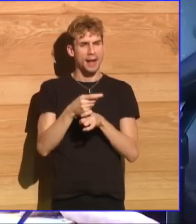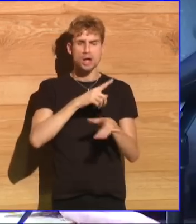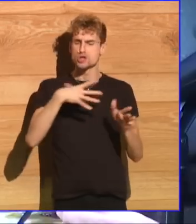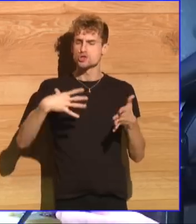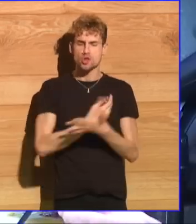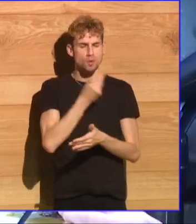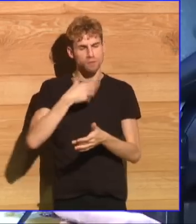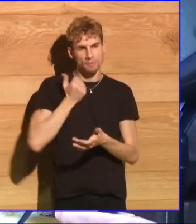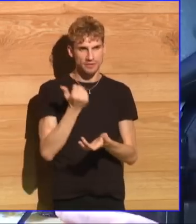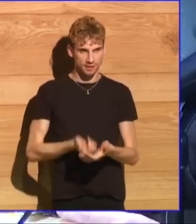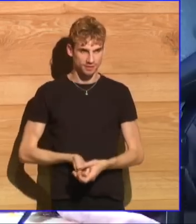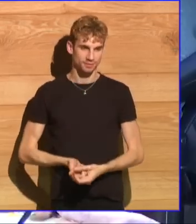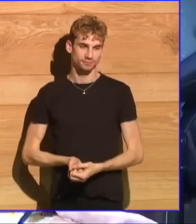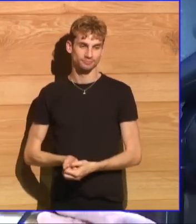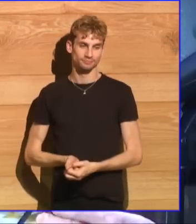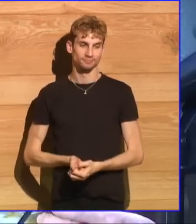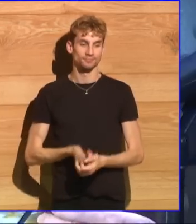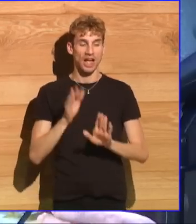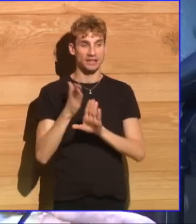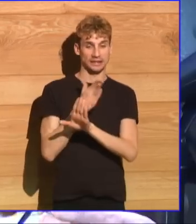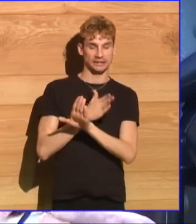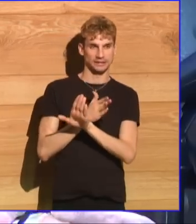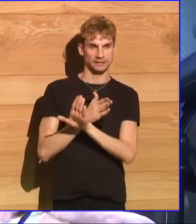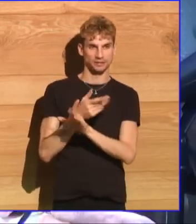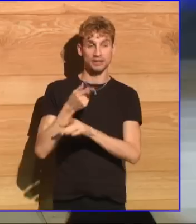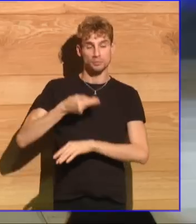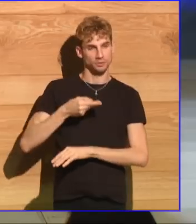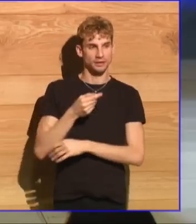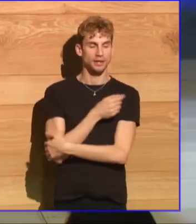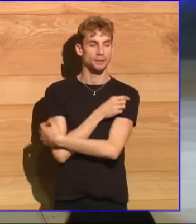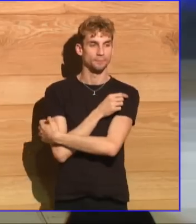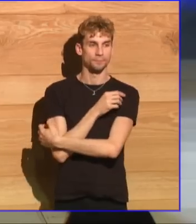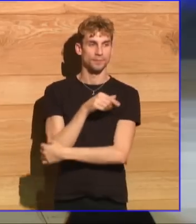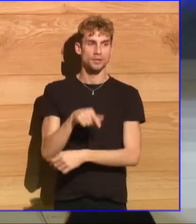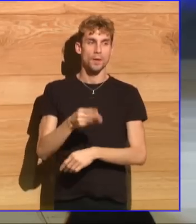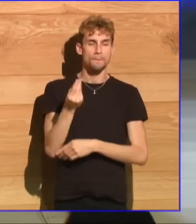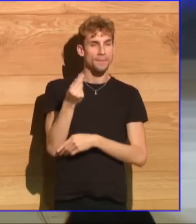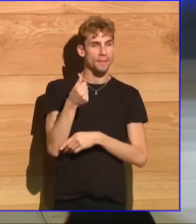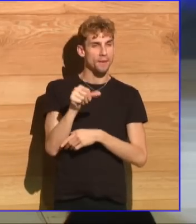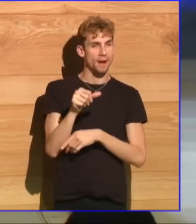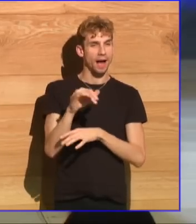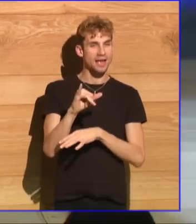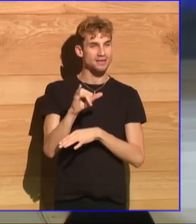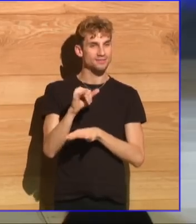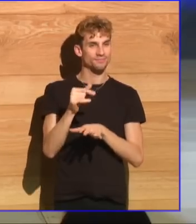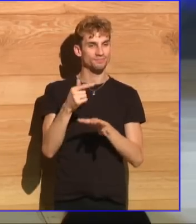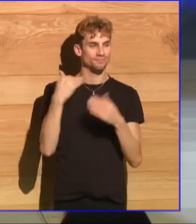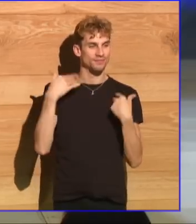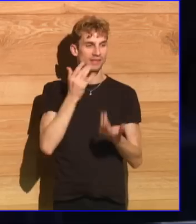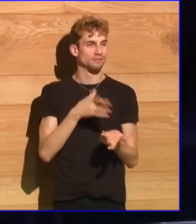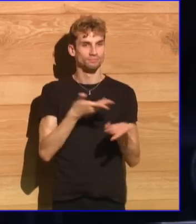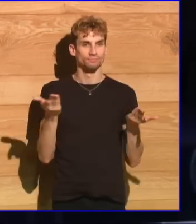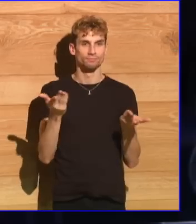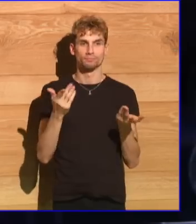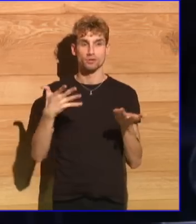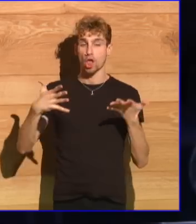vamos a ver. un momentito, antes de nada, por favor, esto es importante. Esto tiene un precio. ¿Quién se encarga? Bueno, eso lo lleva todo el